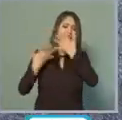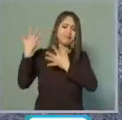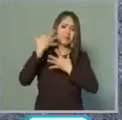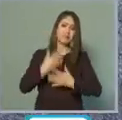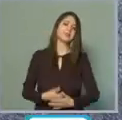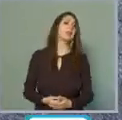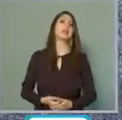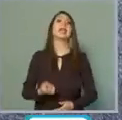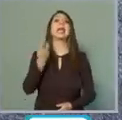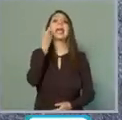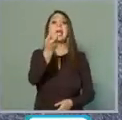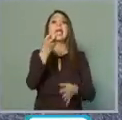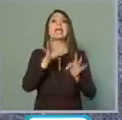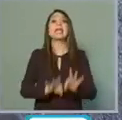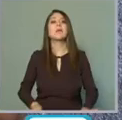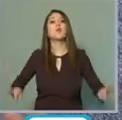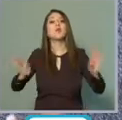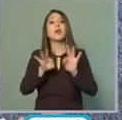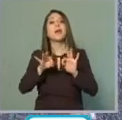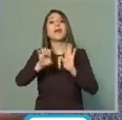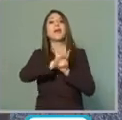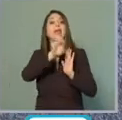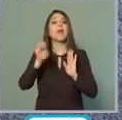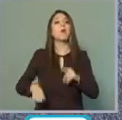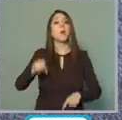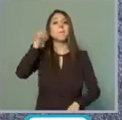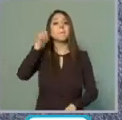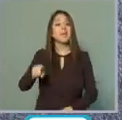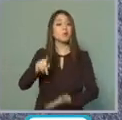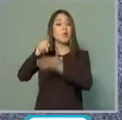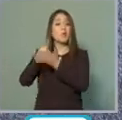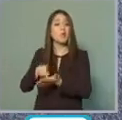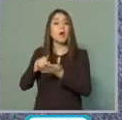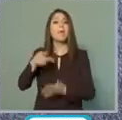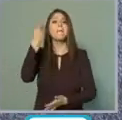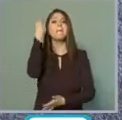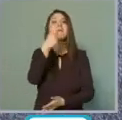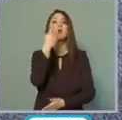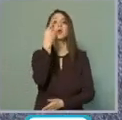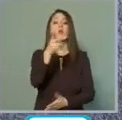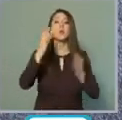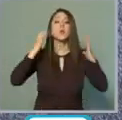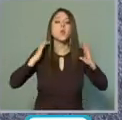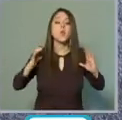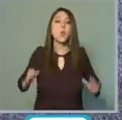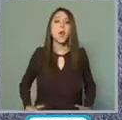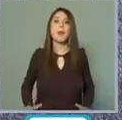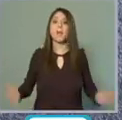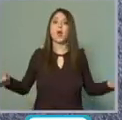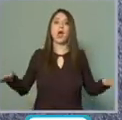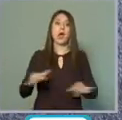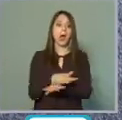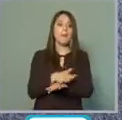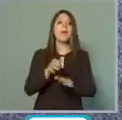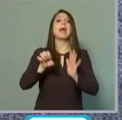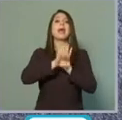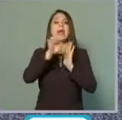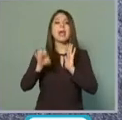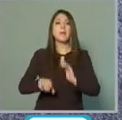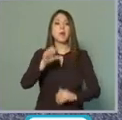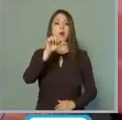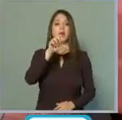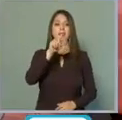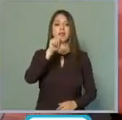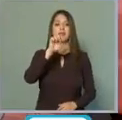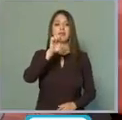refería. Tú puedes estar teniendo el mismo peso y cambiando tu composición corporal. Es decir, disminuyes tu cantidad de tejido